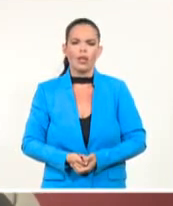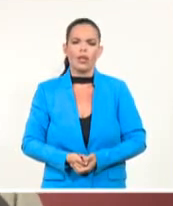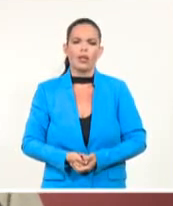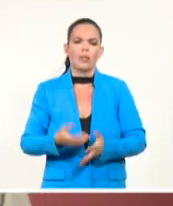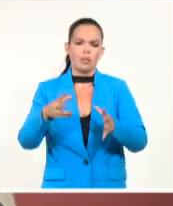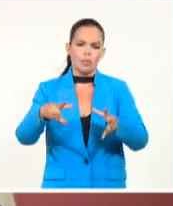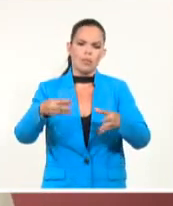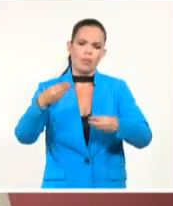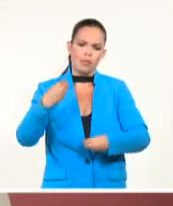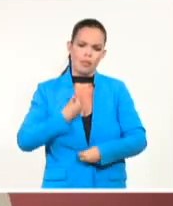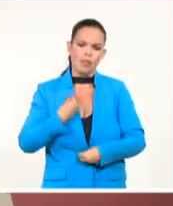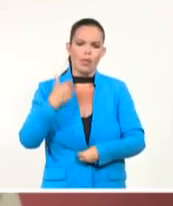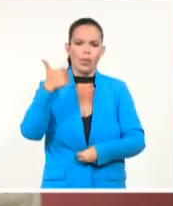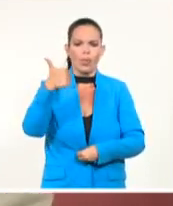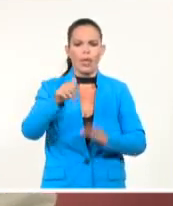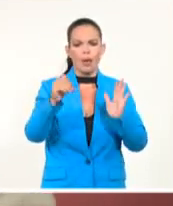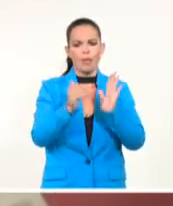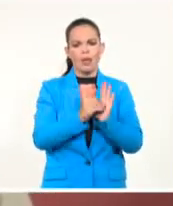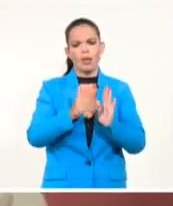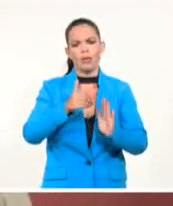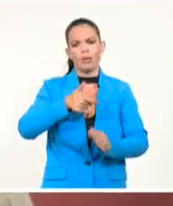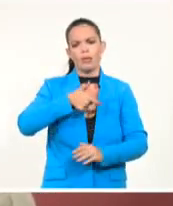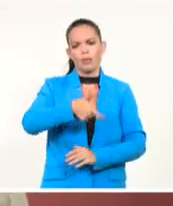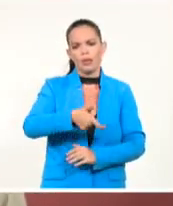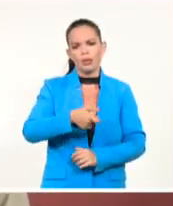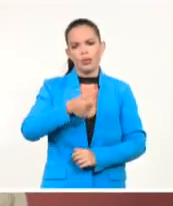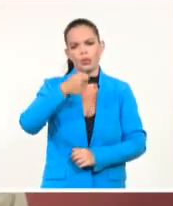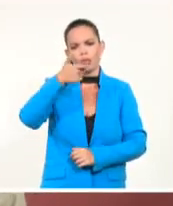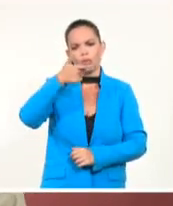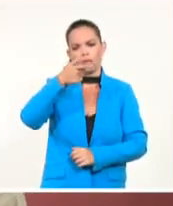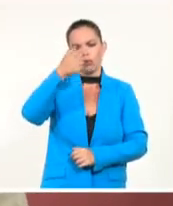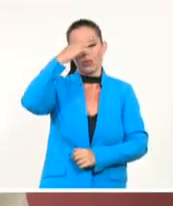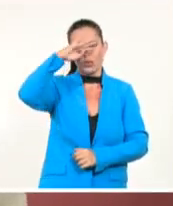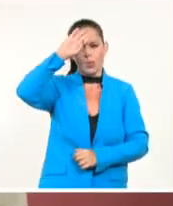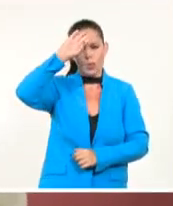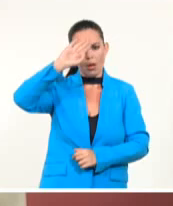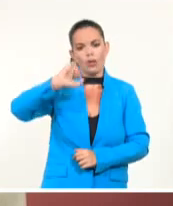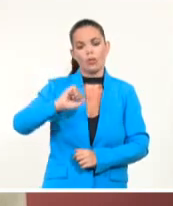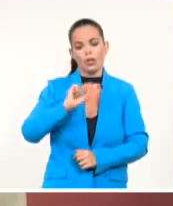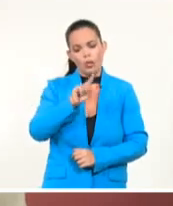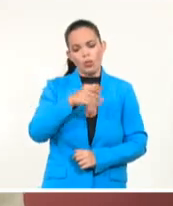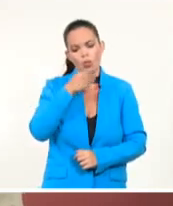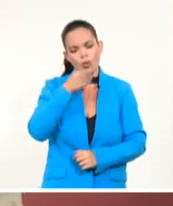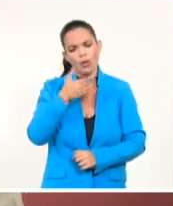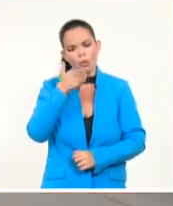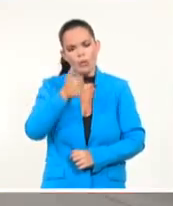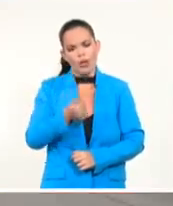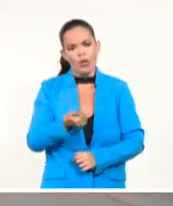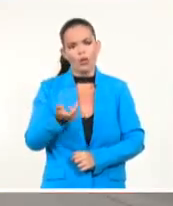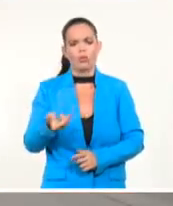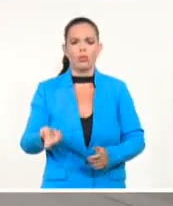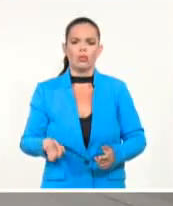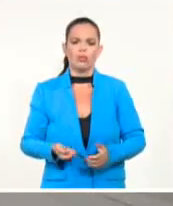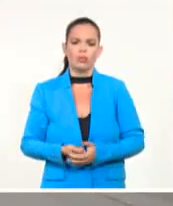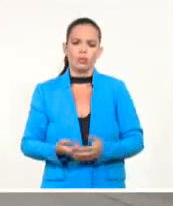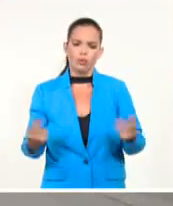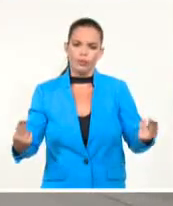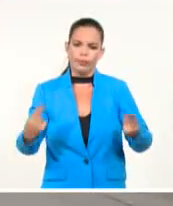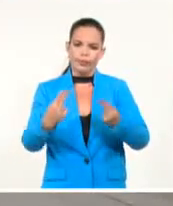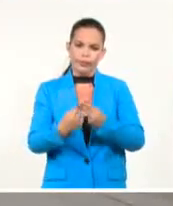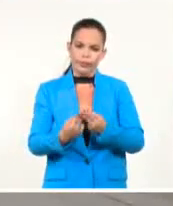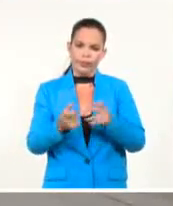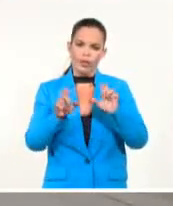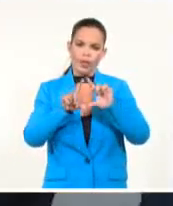pesos en moneda nacional y bueno, eso le da un poco más valor al premio. Las propuestas pueden ser